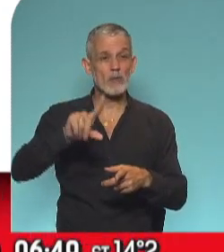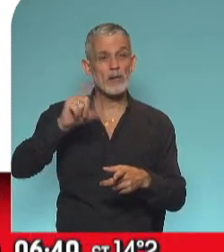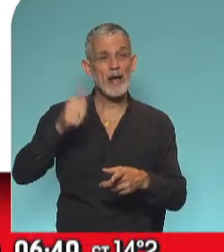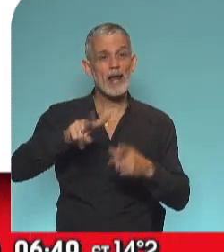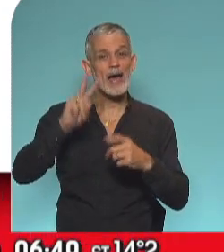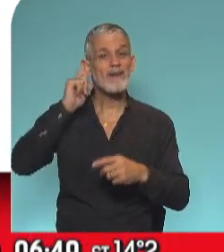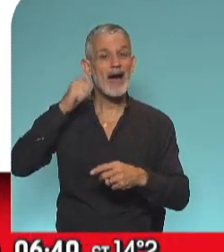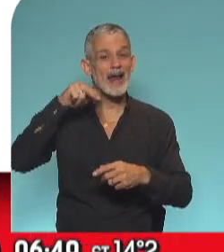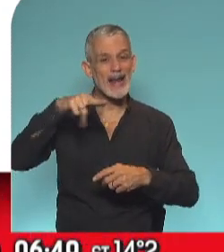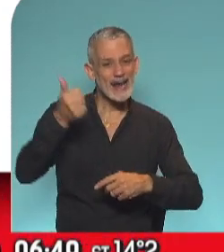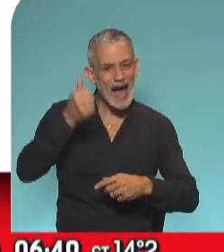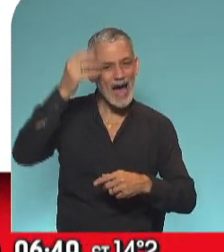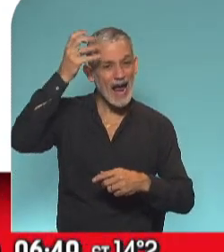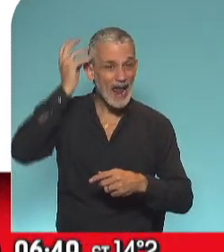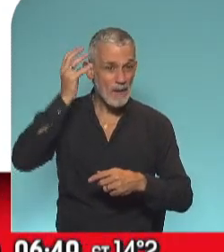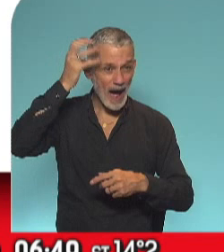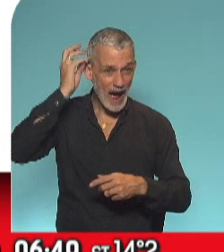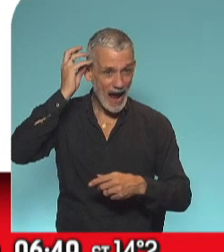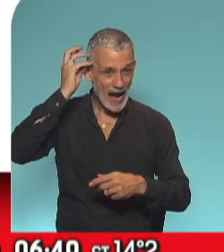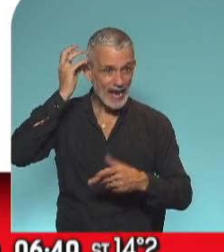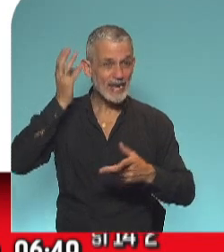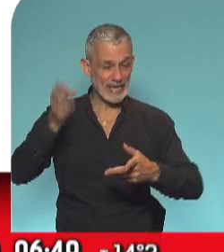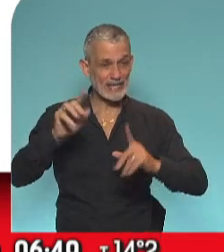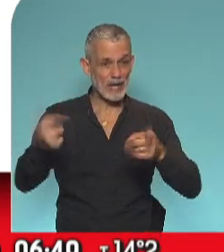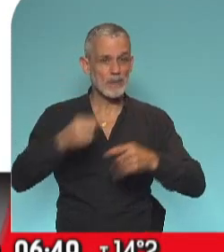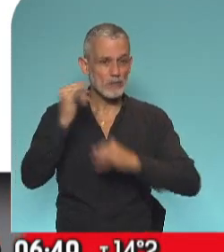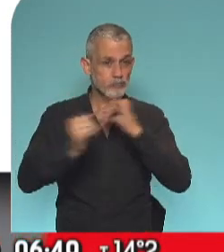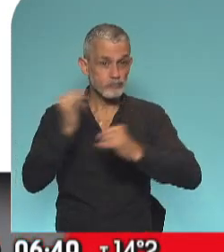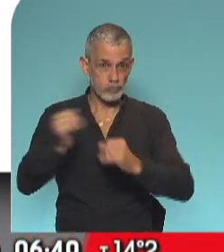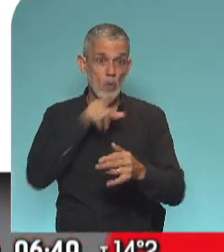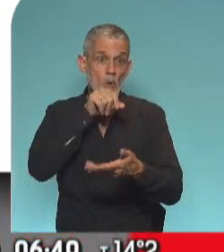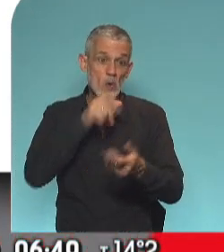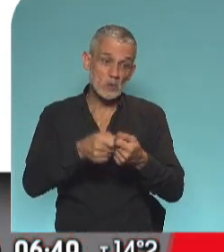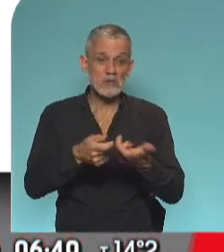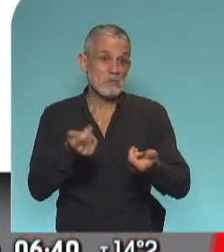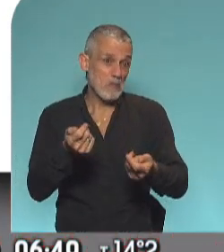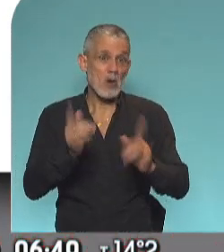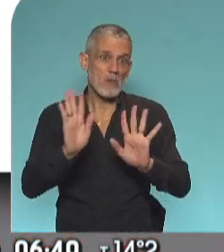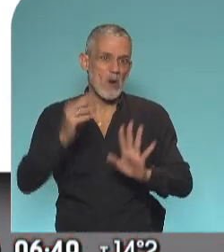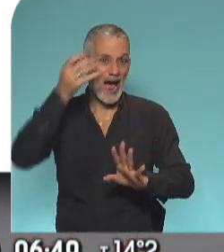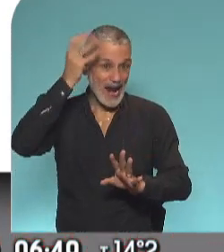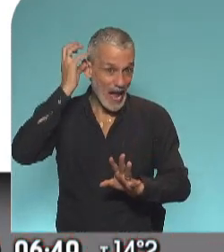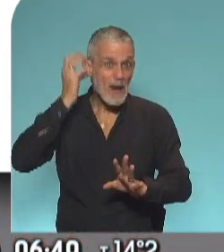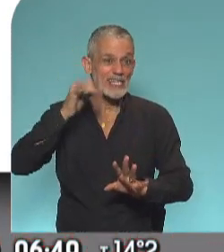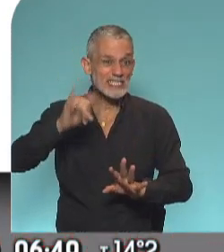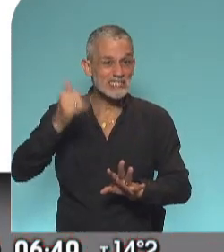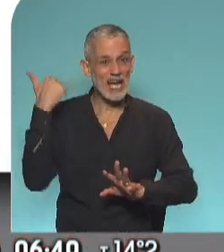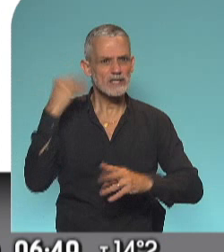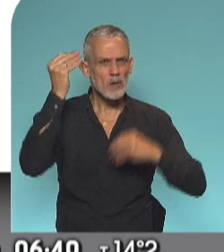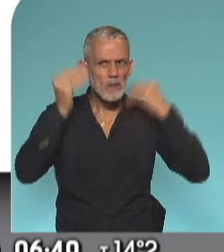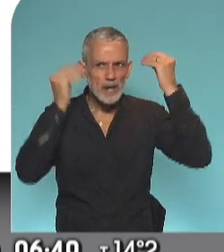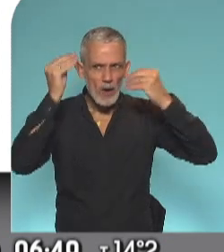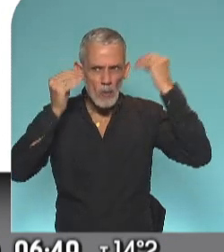suele participar justamente de estas cuestiones cuando hay protestas, y mucho menos por Twitter, ¿no? Sí, y además en este caso Labaña